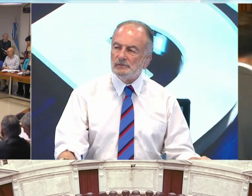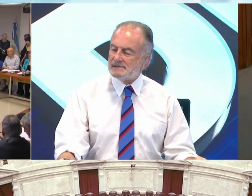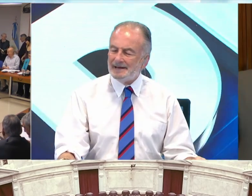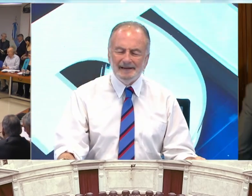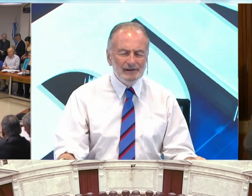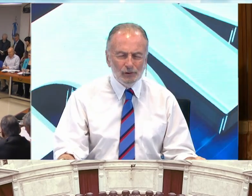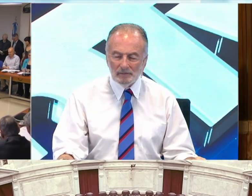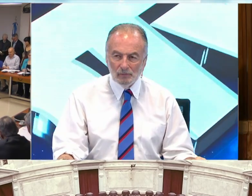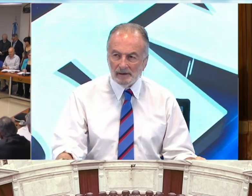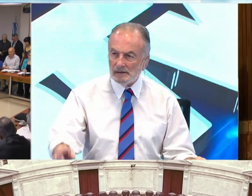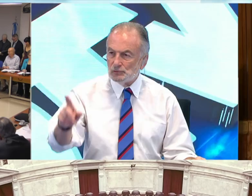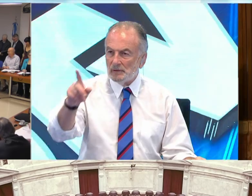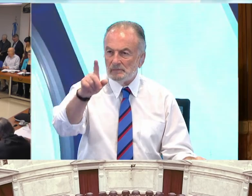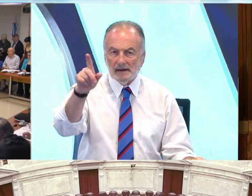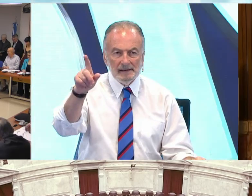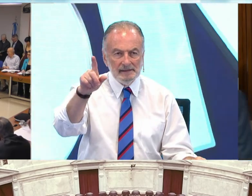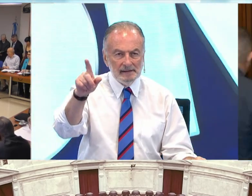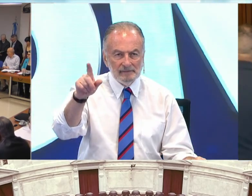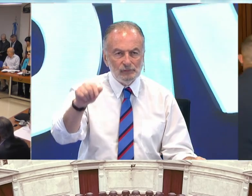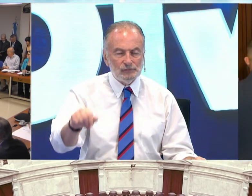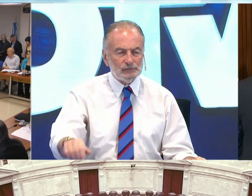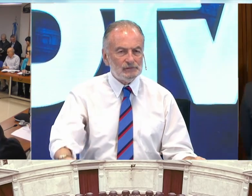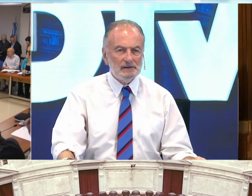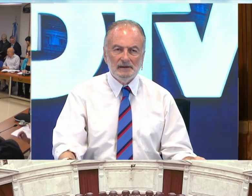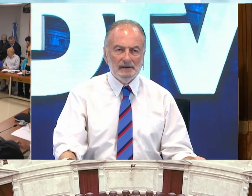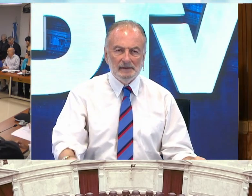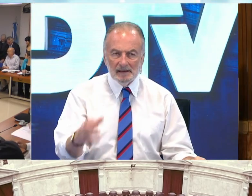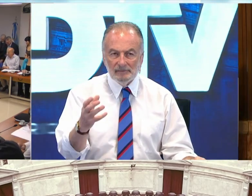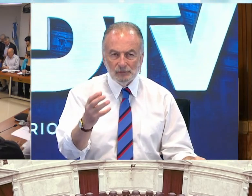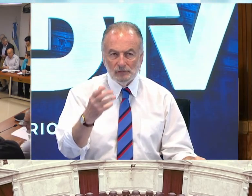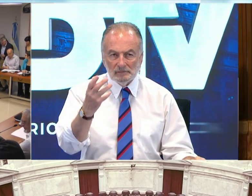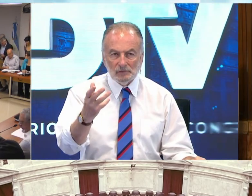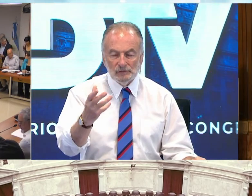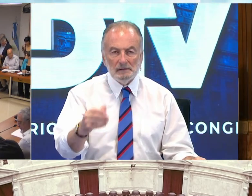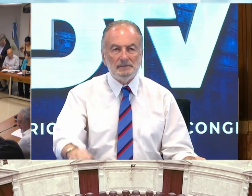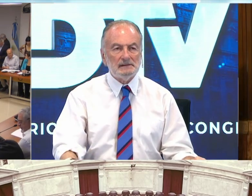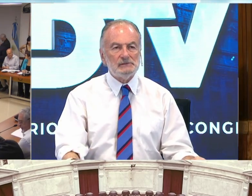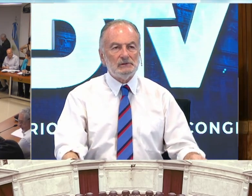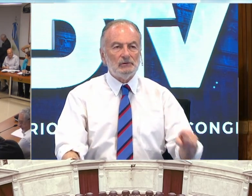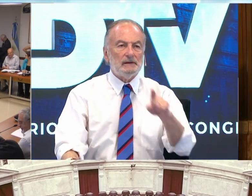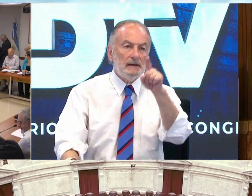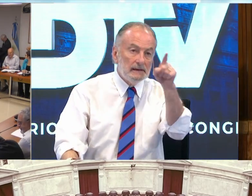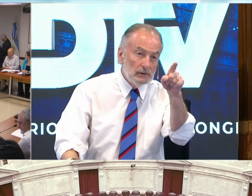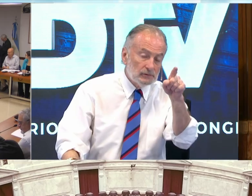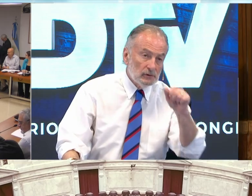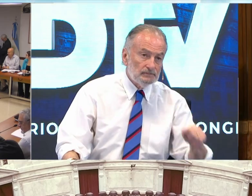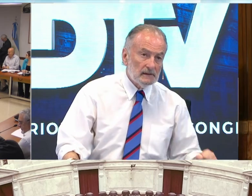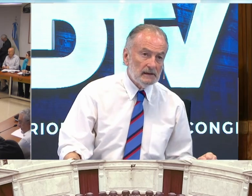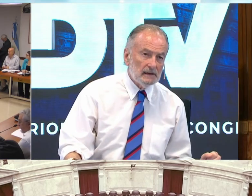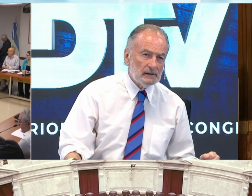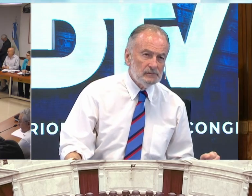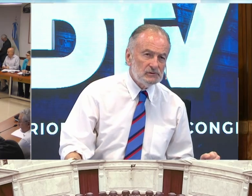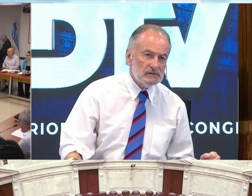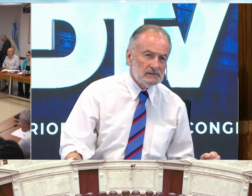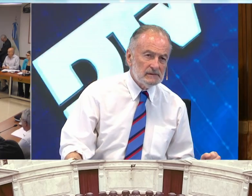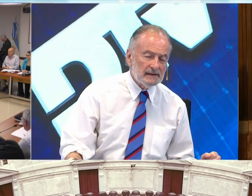dato de esa enorme mujer, incluso había una galería de fotos. Y cada foto contaba parte de su historia. Y el otro,